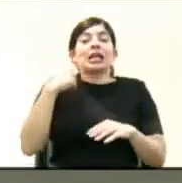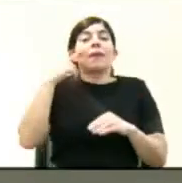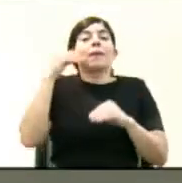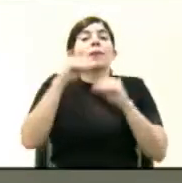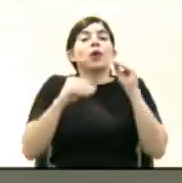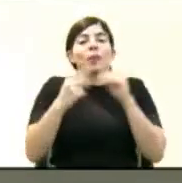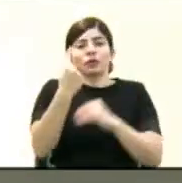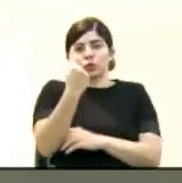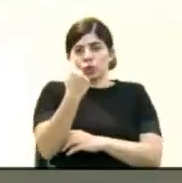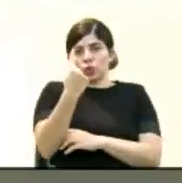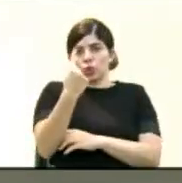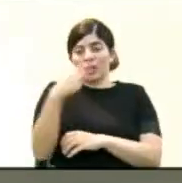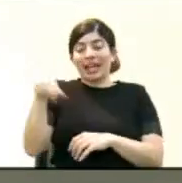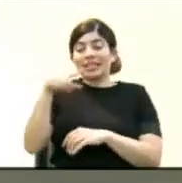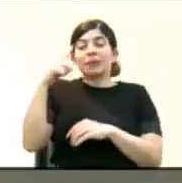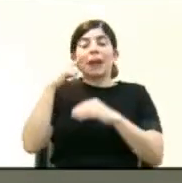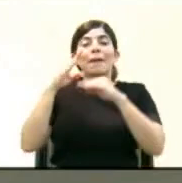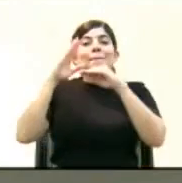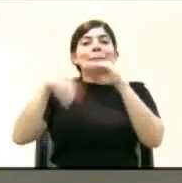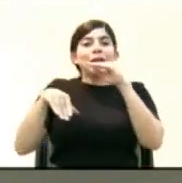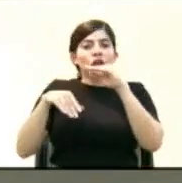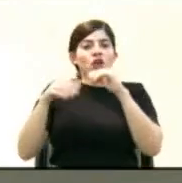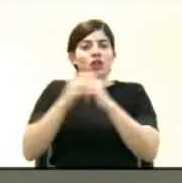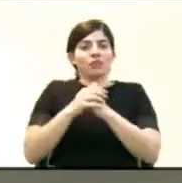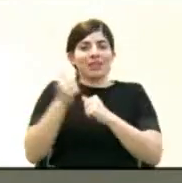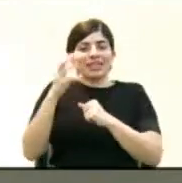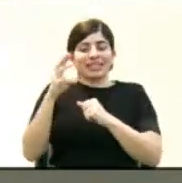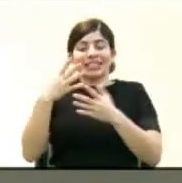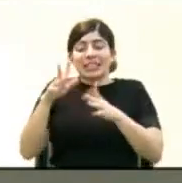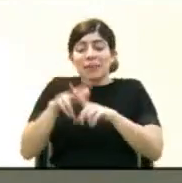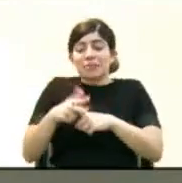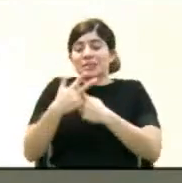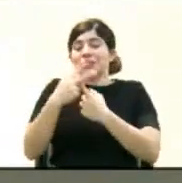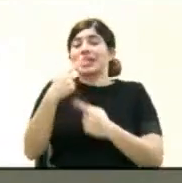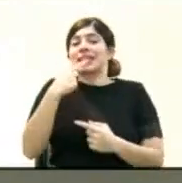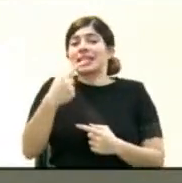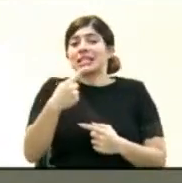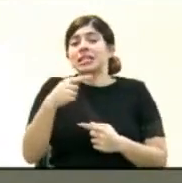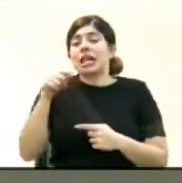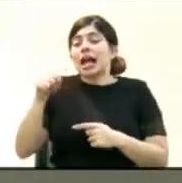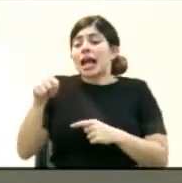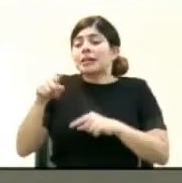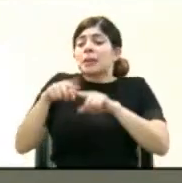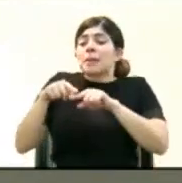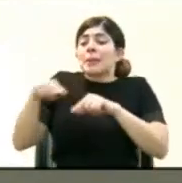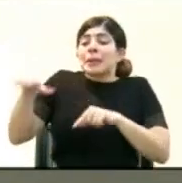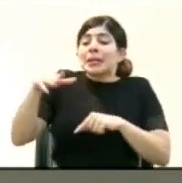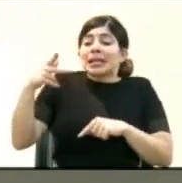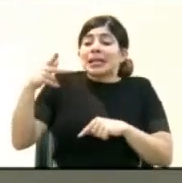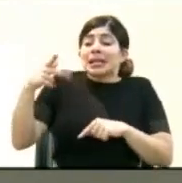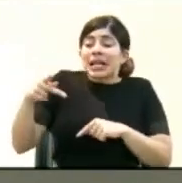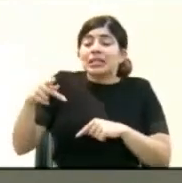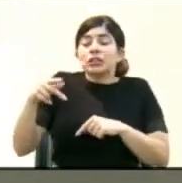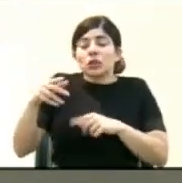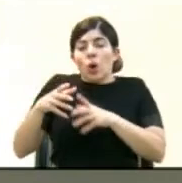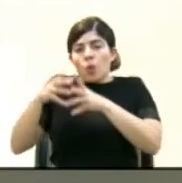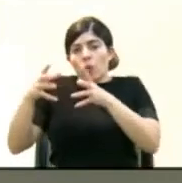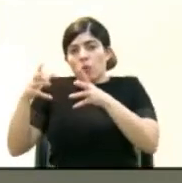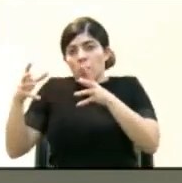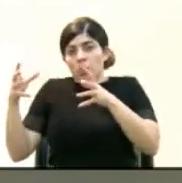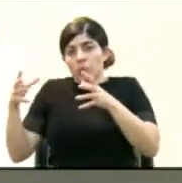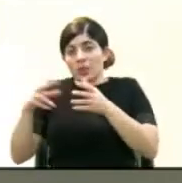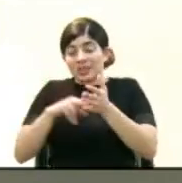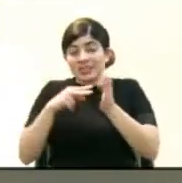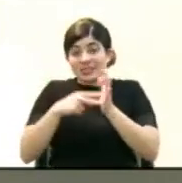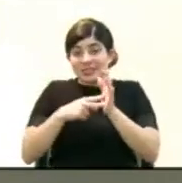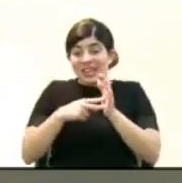menor de 16 años. Desde el principio se dijo que se iba a ir avanzando de acuerdo al riesgo de la población. Entonces, el riesgo más alto es en mayores,